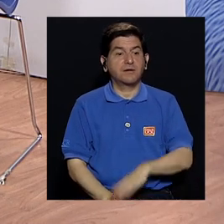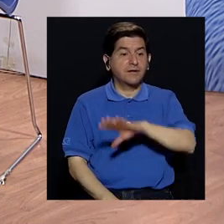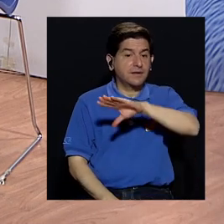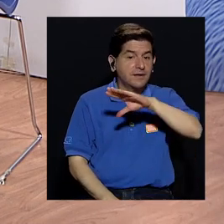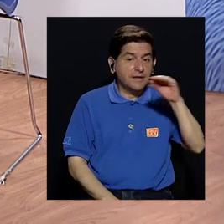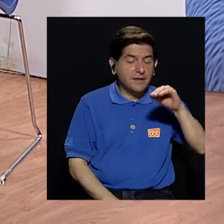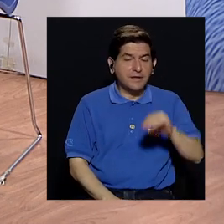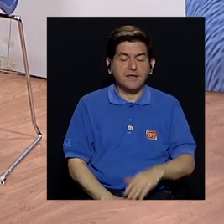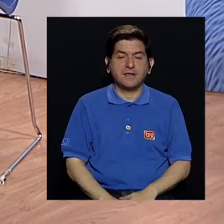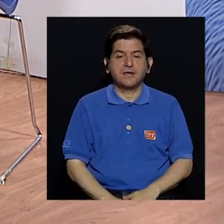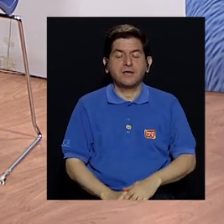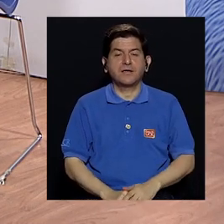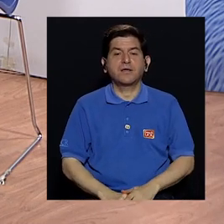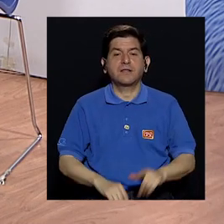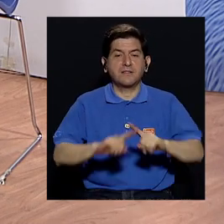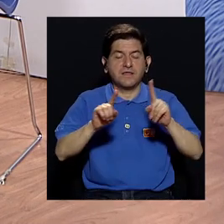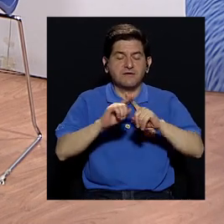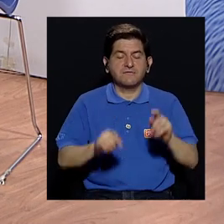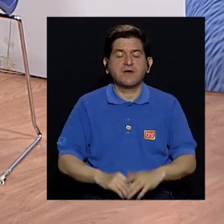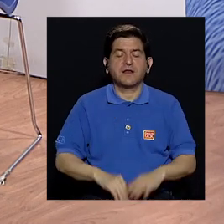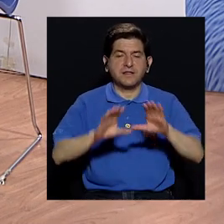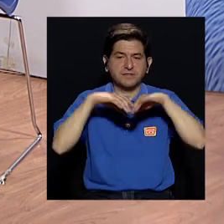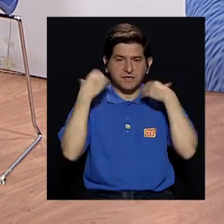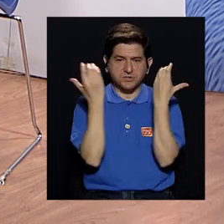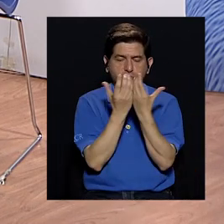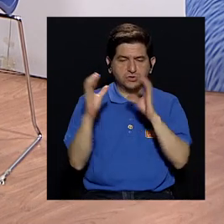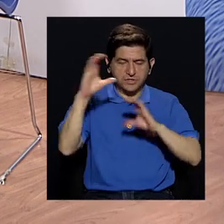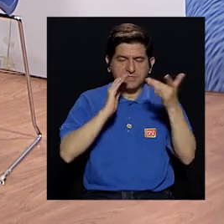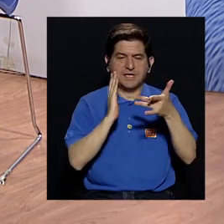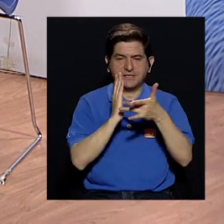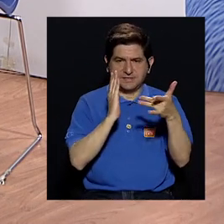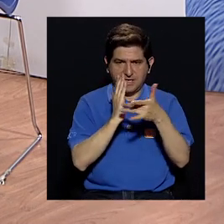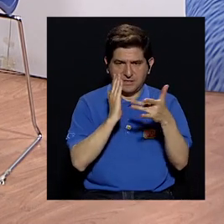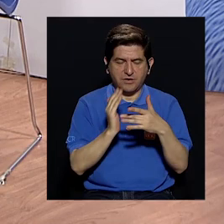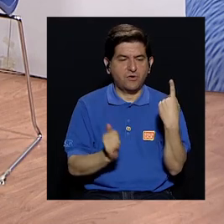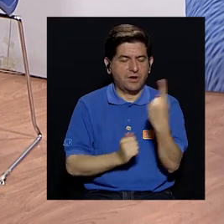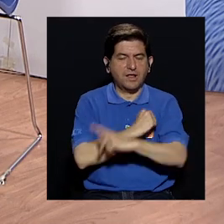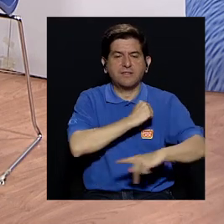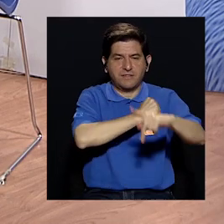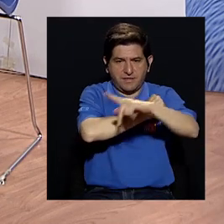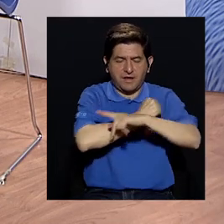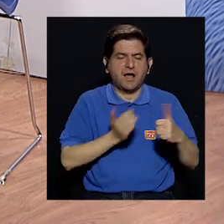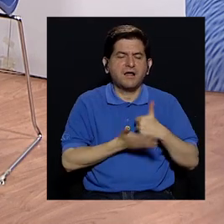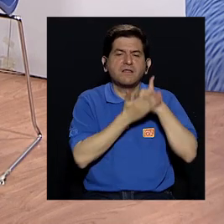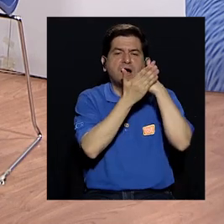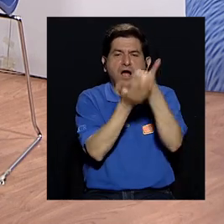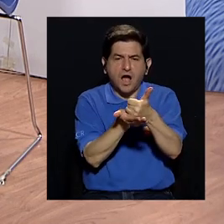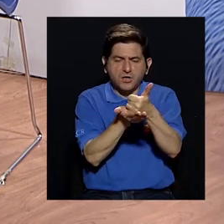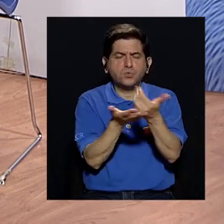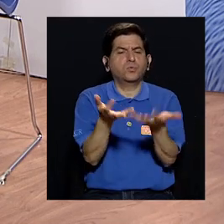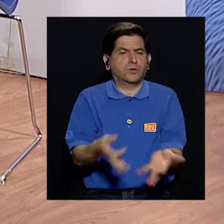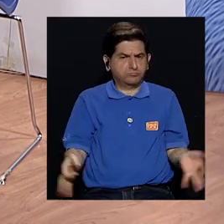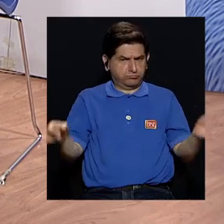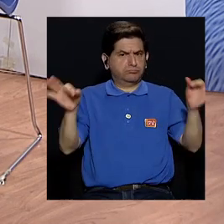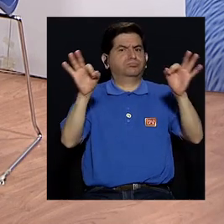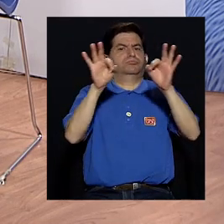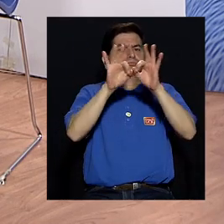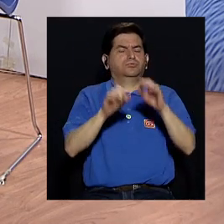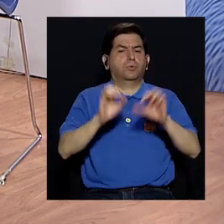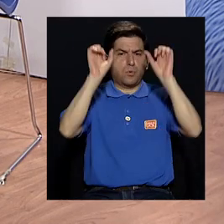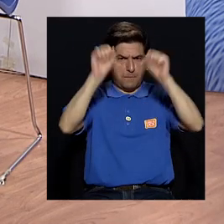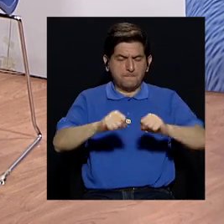los conocidos o conocidos de cada lugar los consejos de ciencia y tecnología de cada país ayudan de manera muy importante